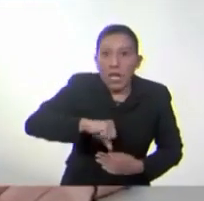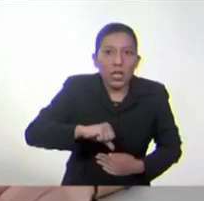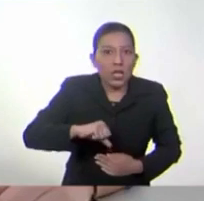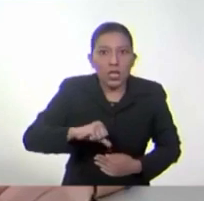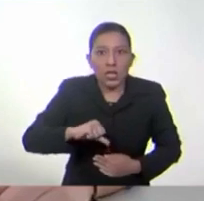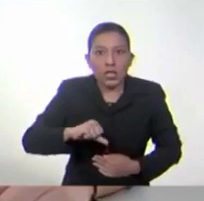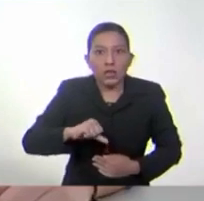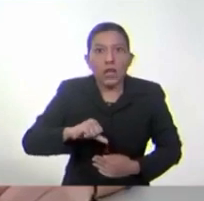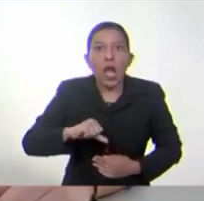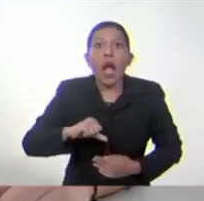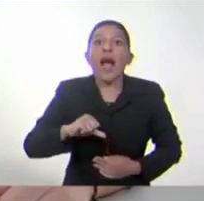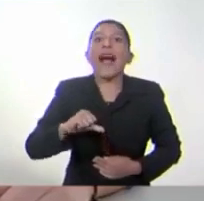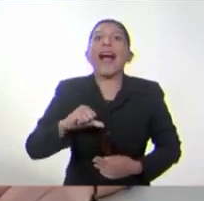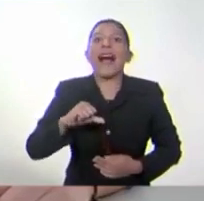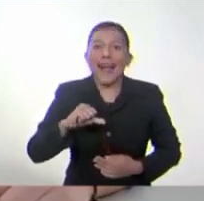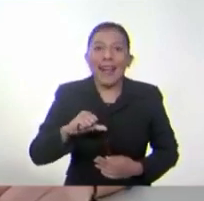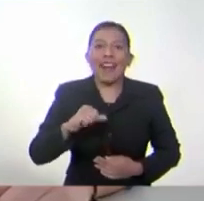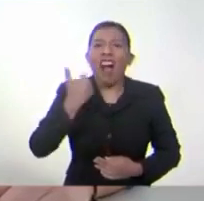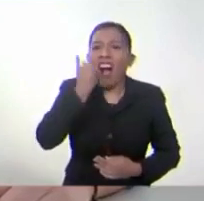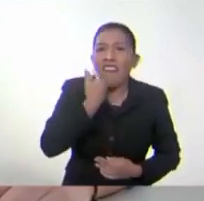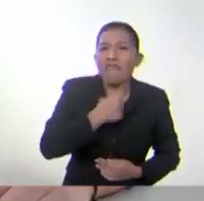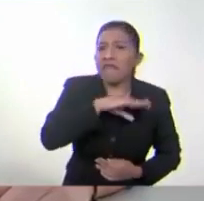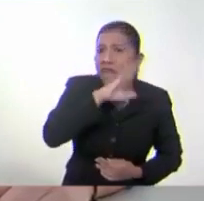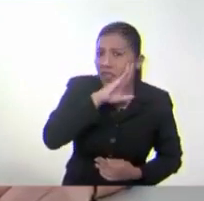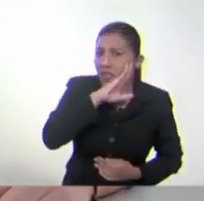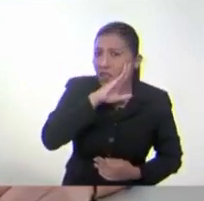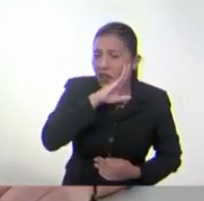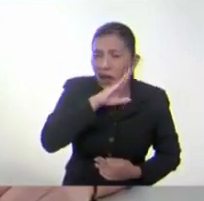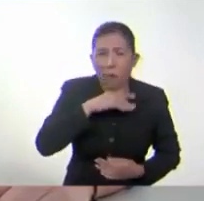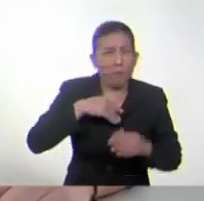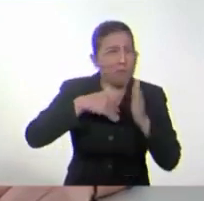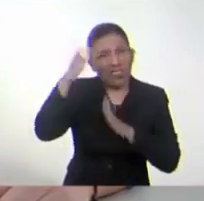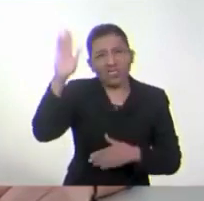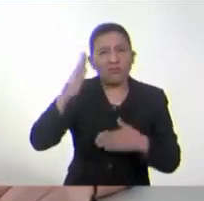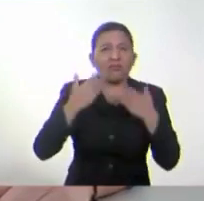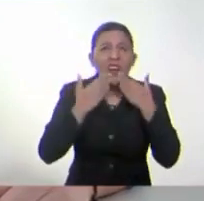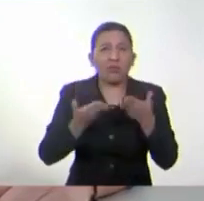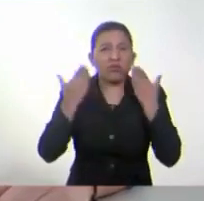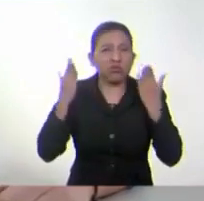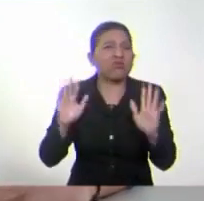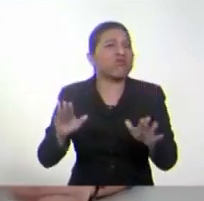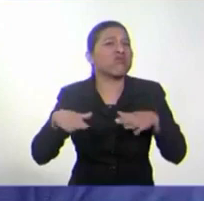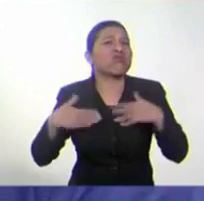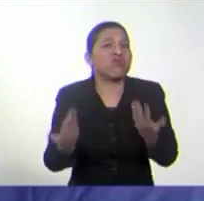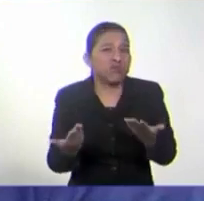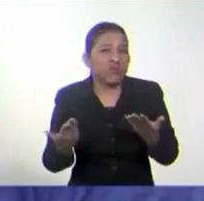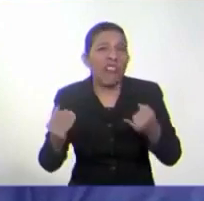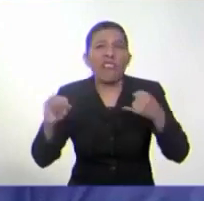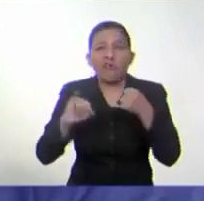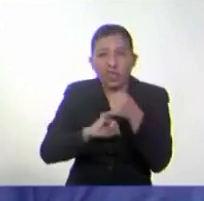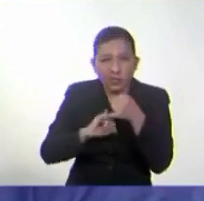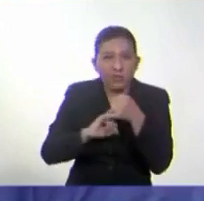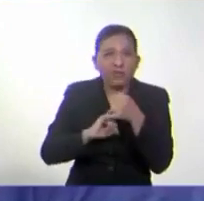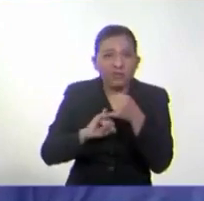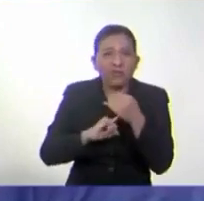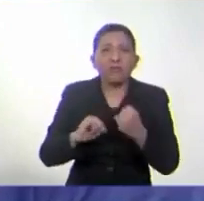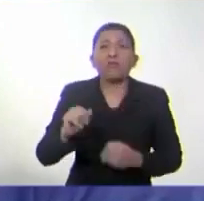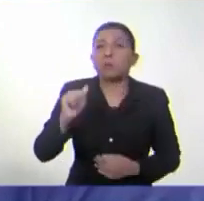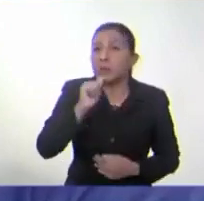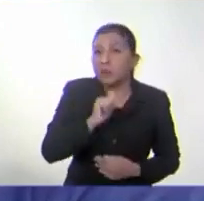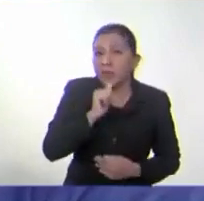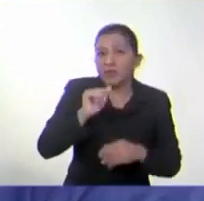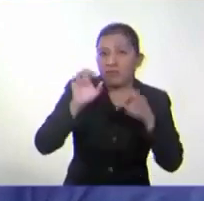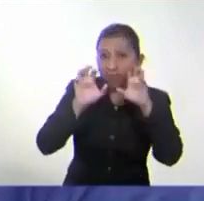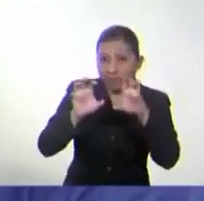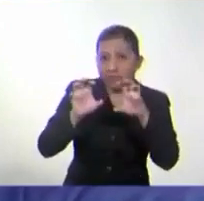enfermedades específicas de los riñones. Las más comunes son las infecciones urinarias.